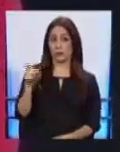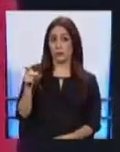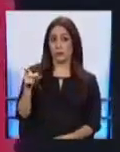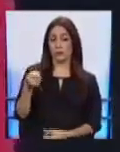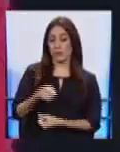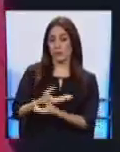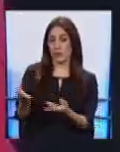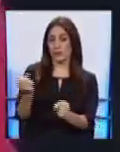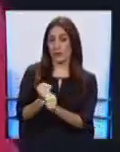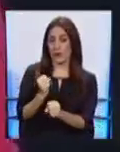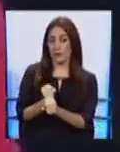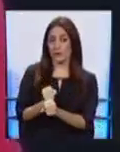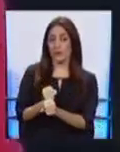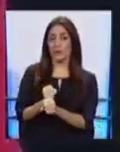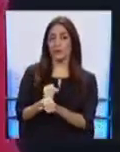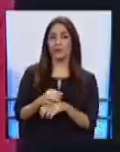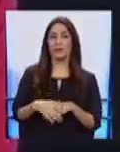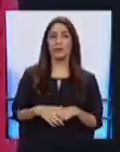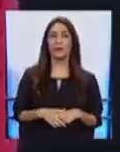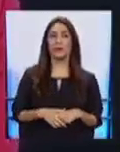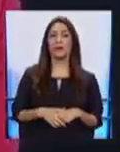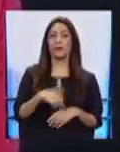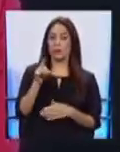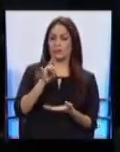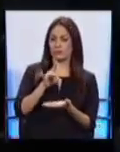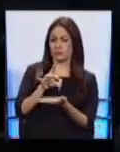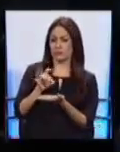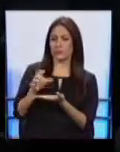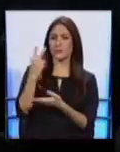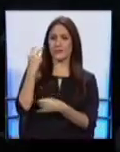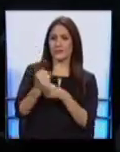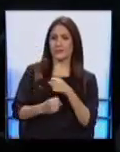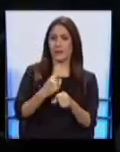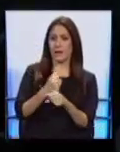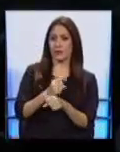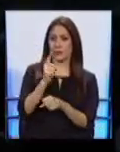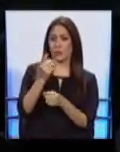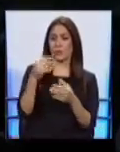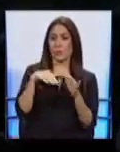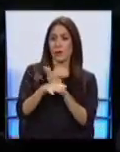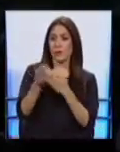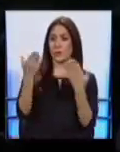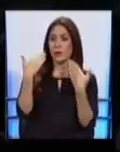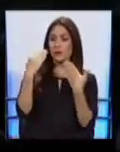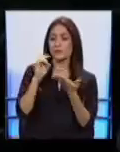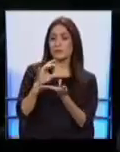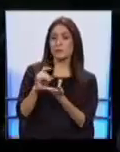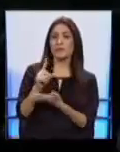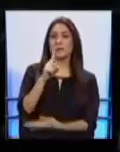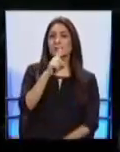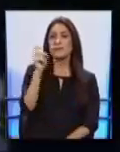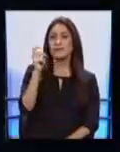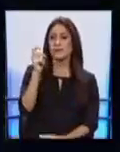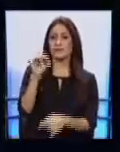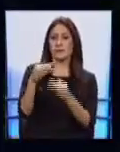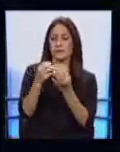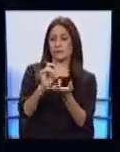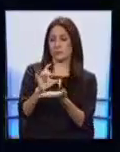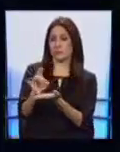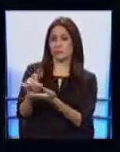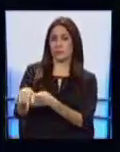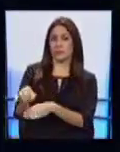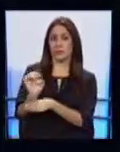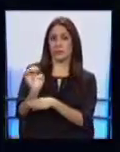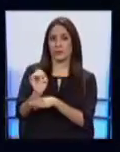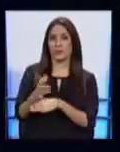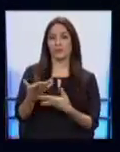ofrece empleo, candidato Lasso, despidió en los últimos 3 años del Banco de Guayaquil a cientos de familias